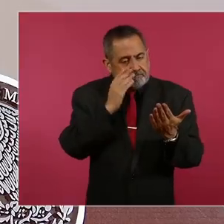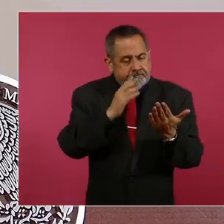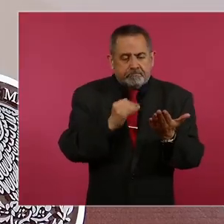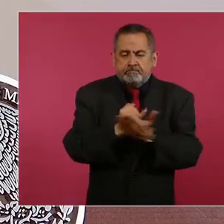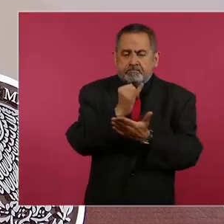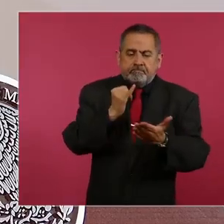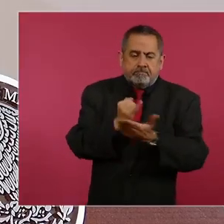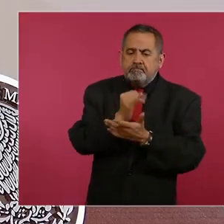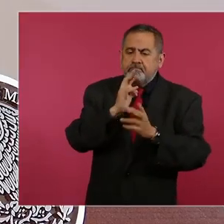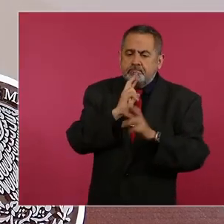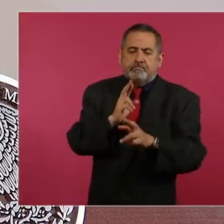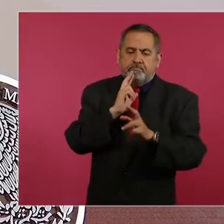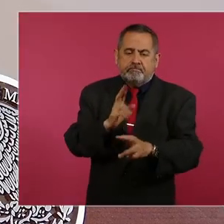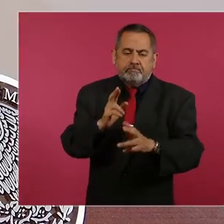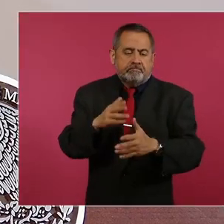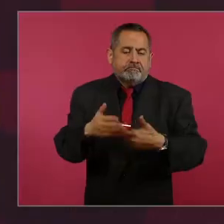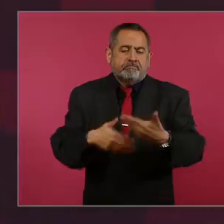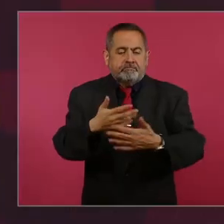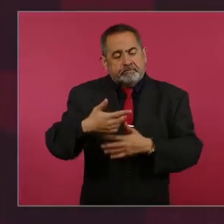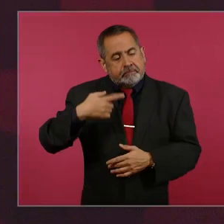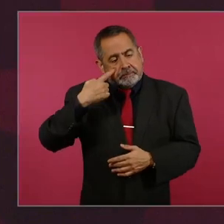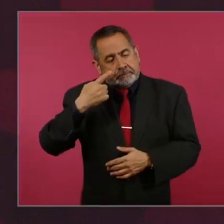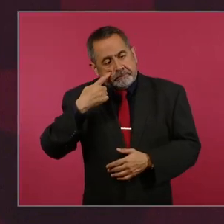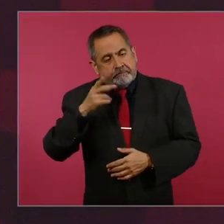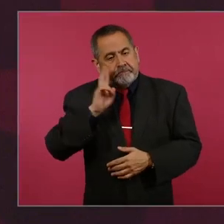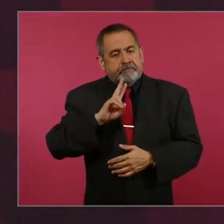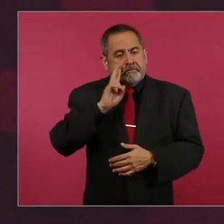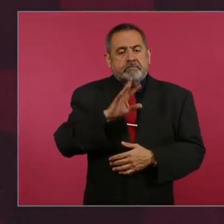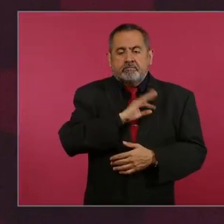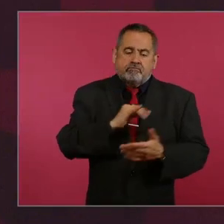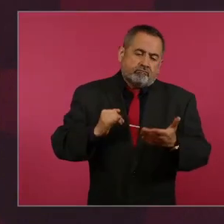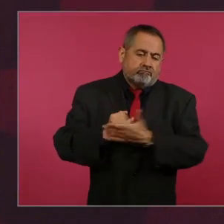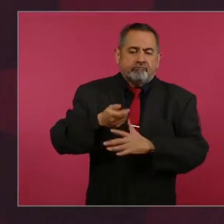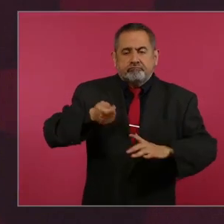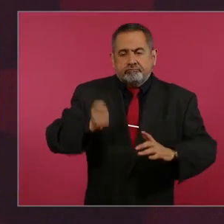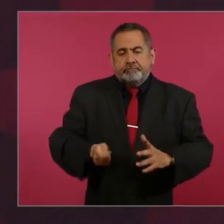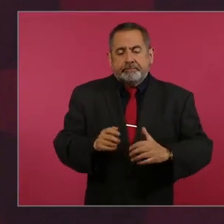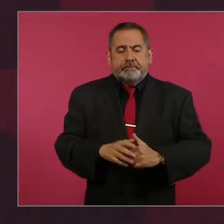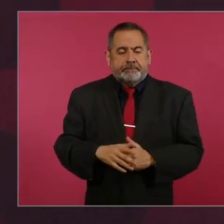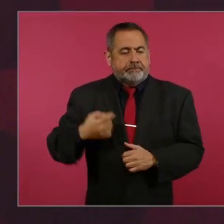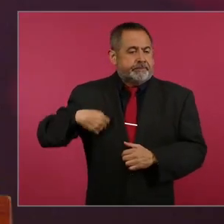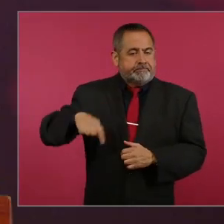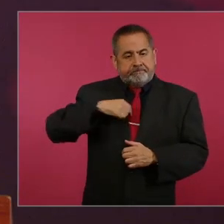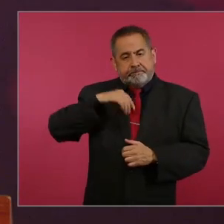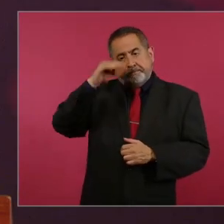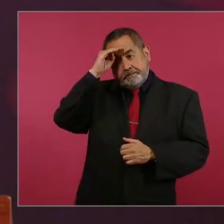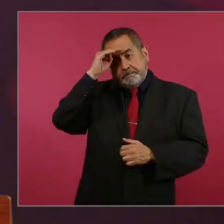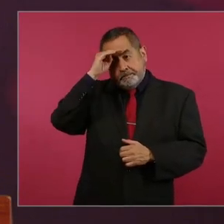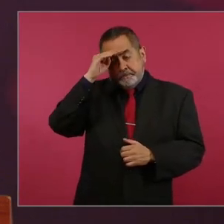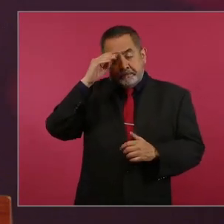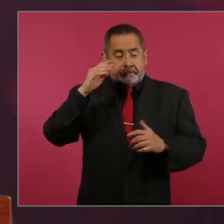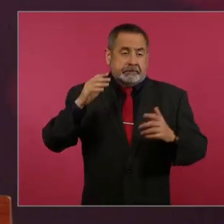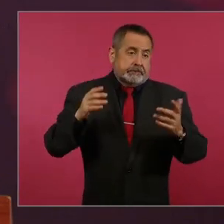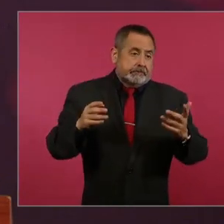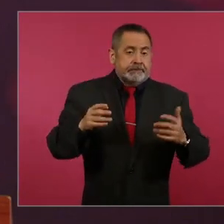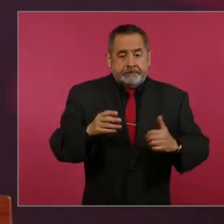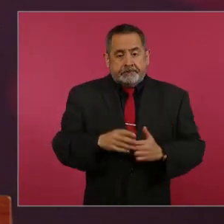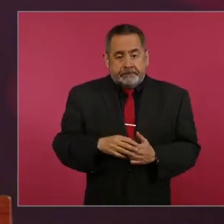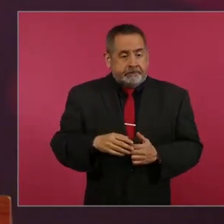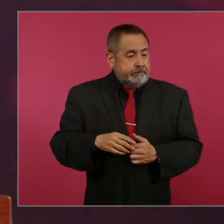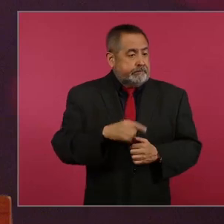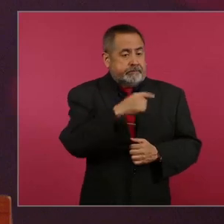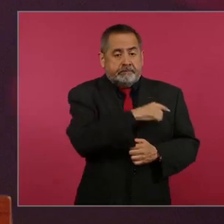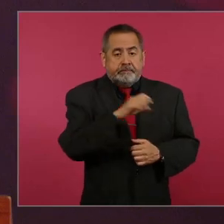entonces veremos visibilizada la resolución. Consideramos que, habiendo sido